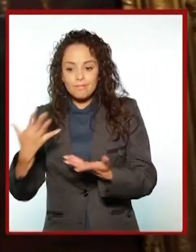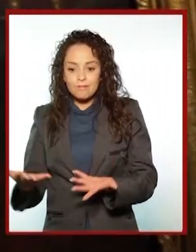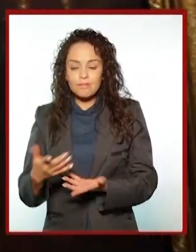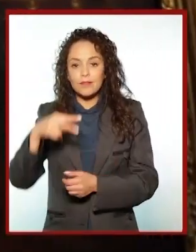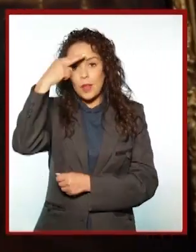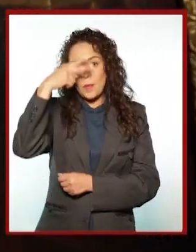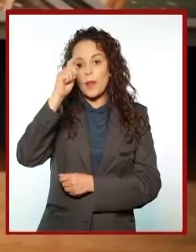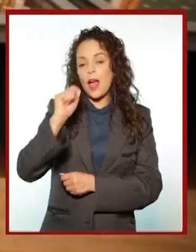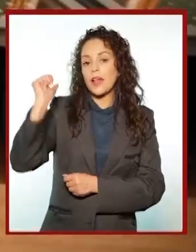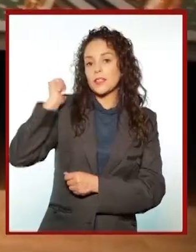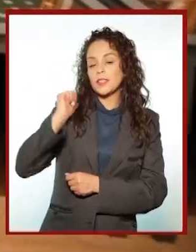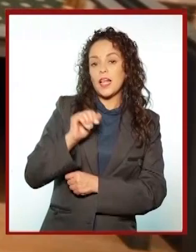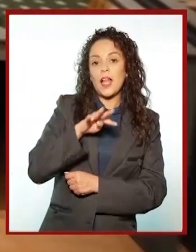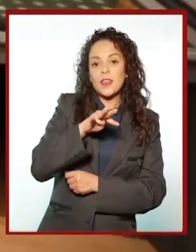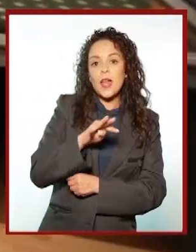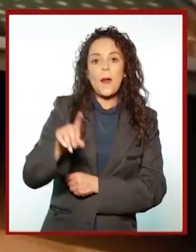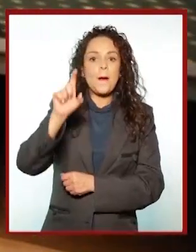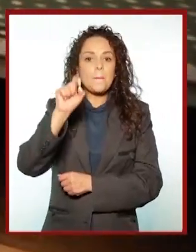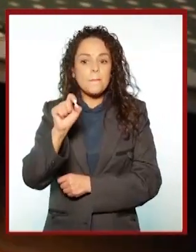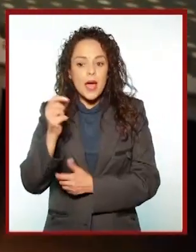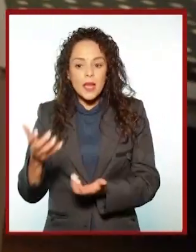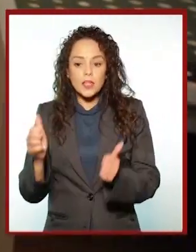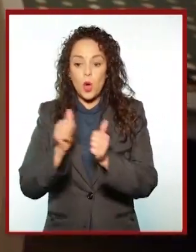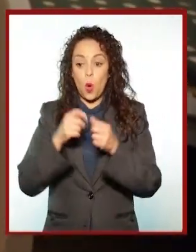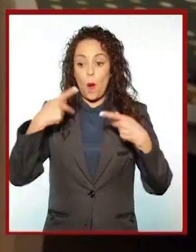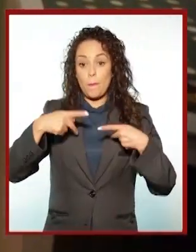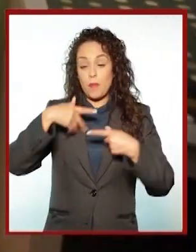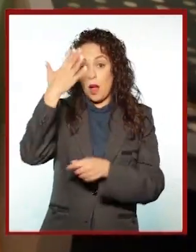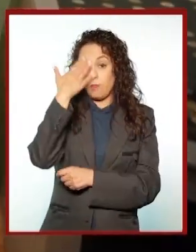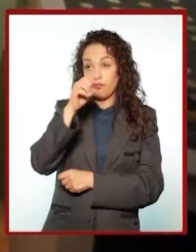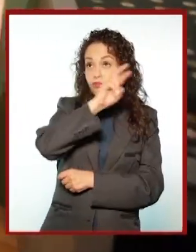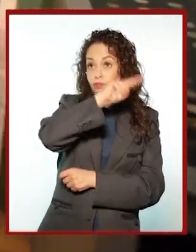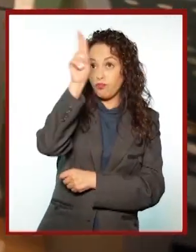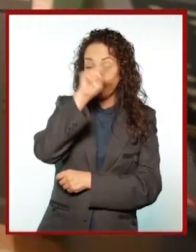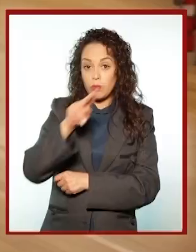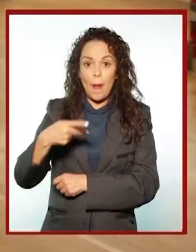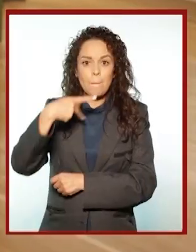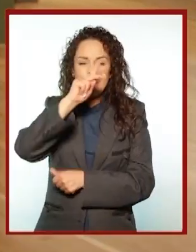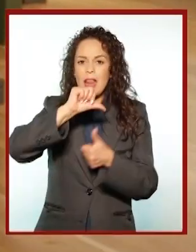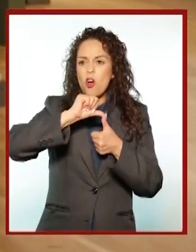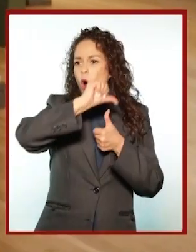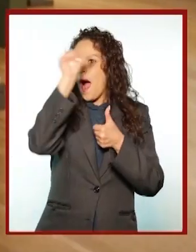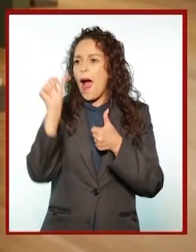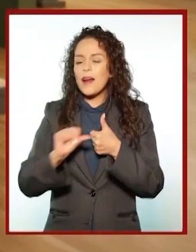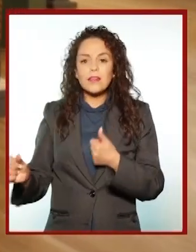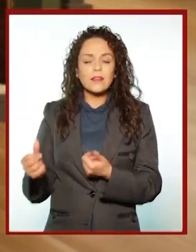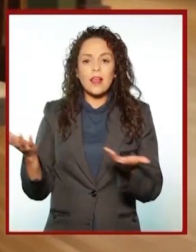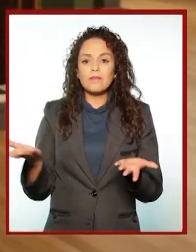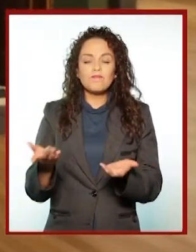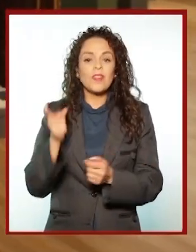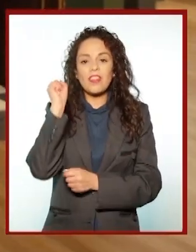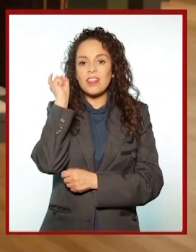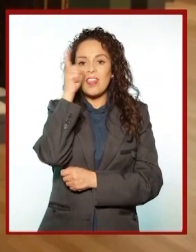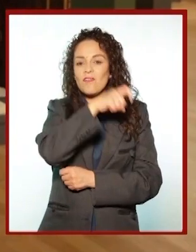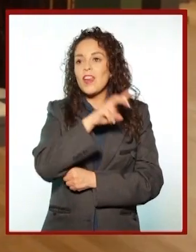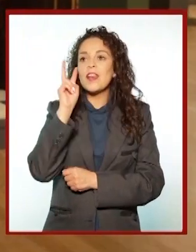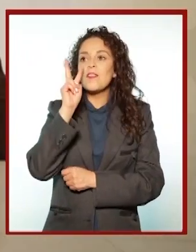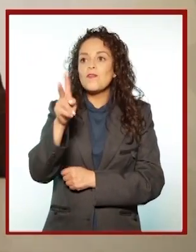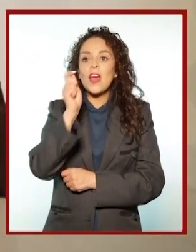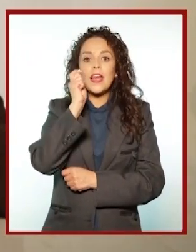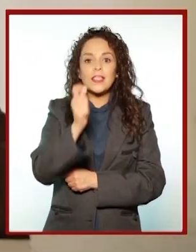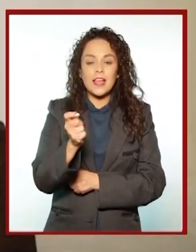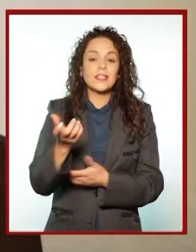siglo XIX, del siglo XX, con nuestros muralistas, pero también con arte que difícilmente vemos desde América